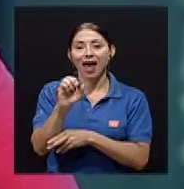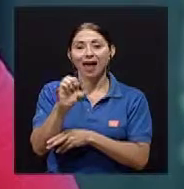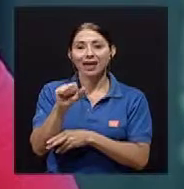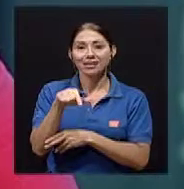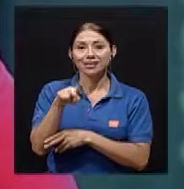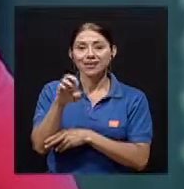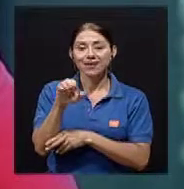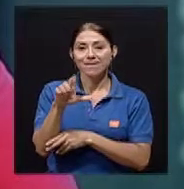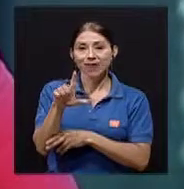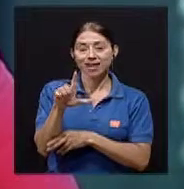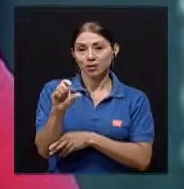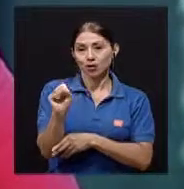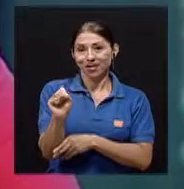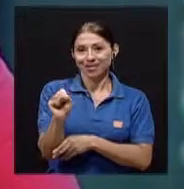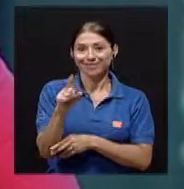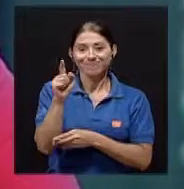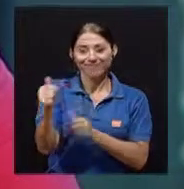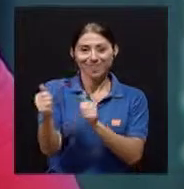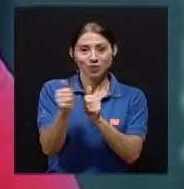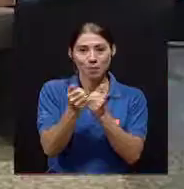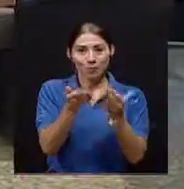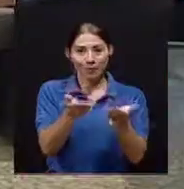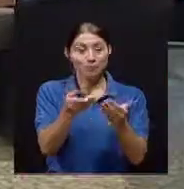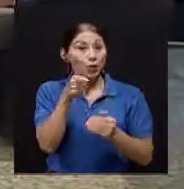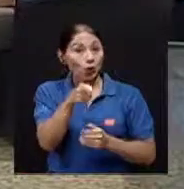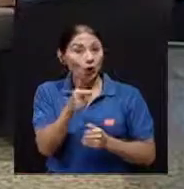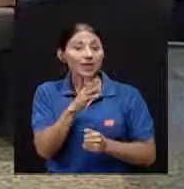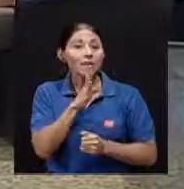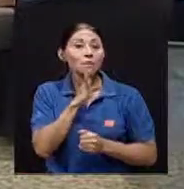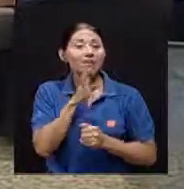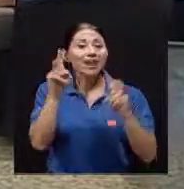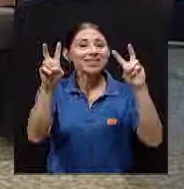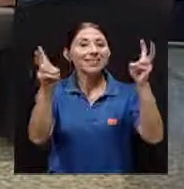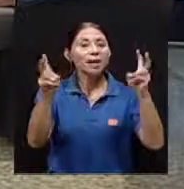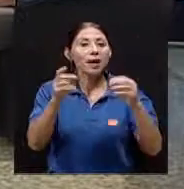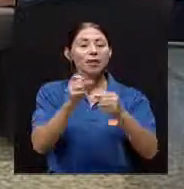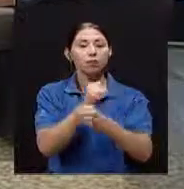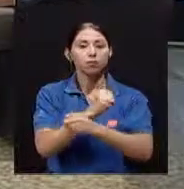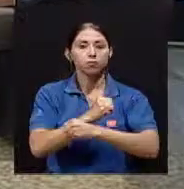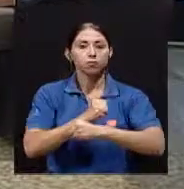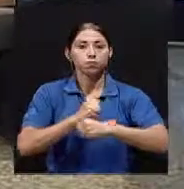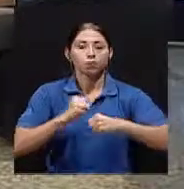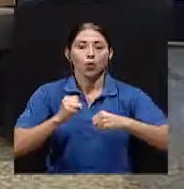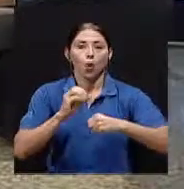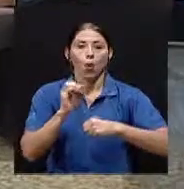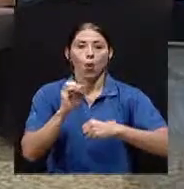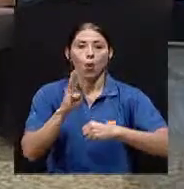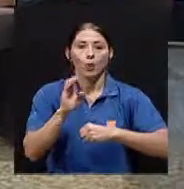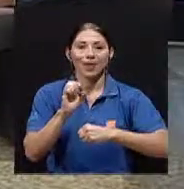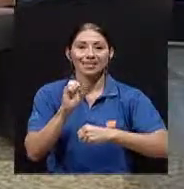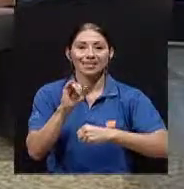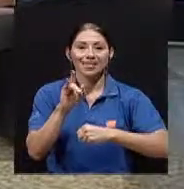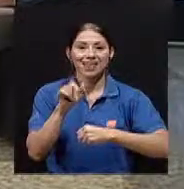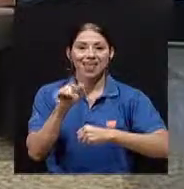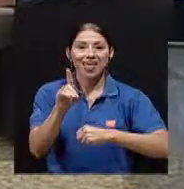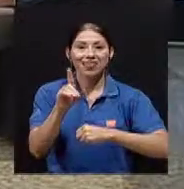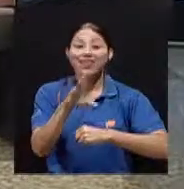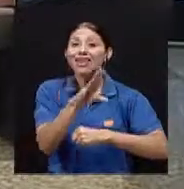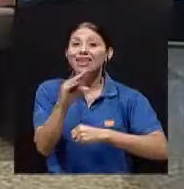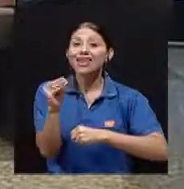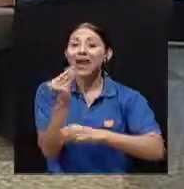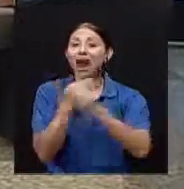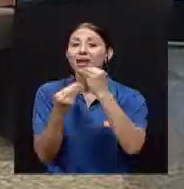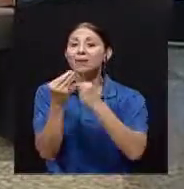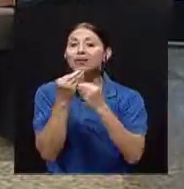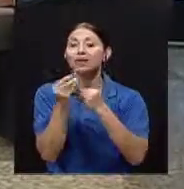nos acompaña. Y con ella, Pablo, vamos a conversar sobre este tema de la obesidad y la alimentación, un papel que definitivamente van